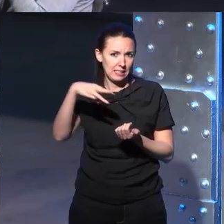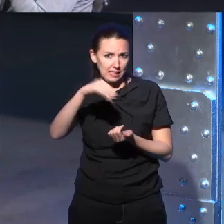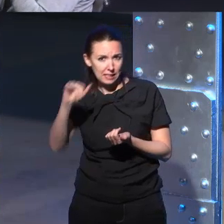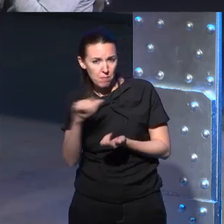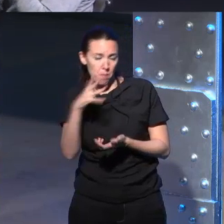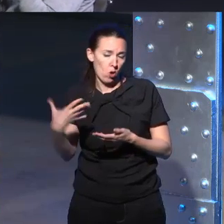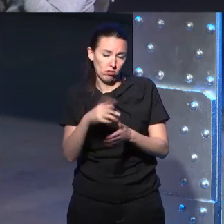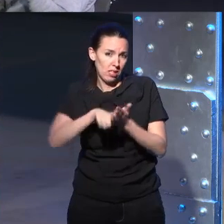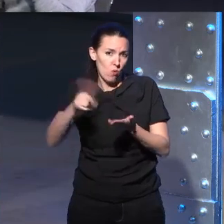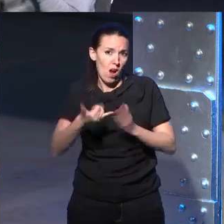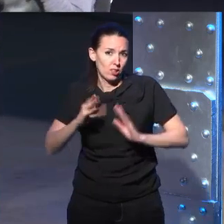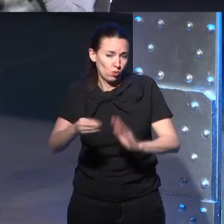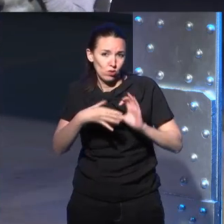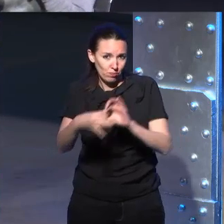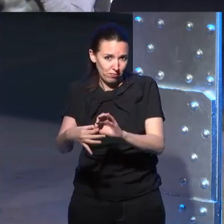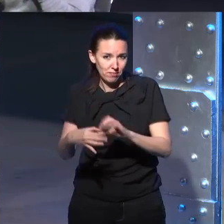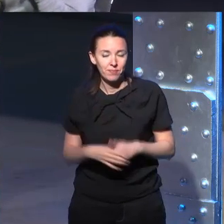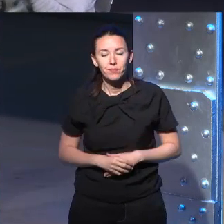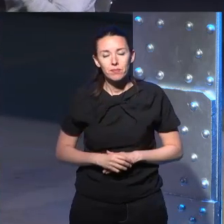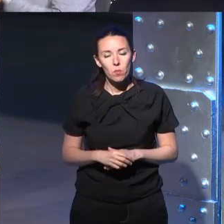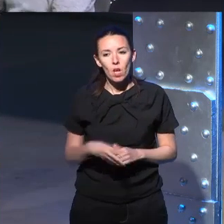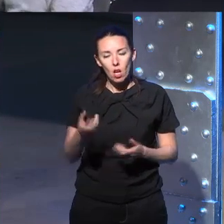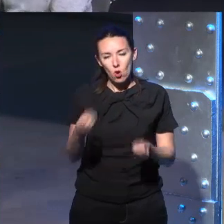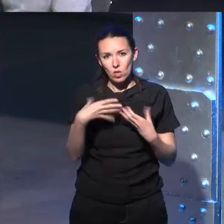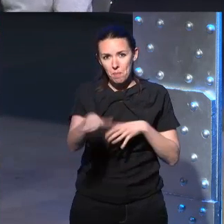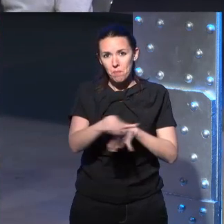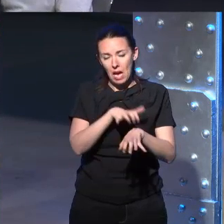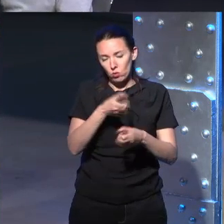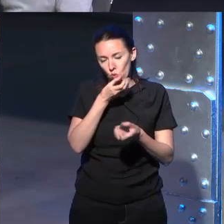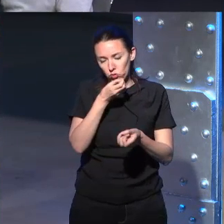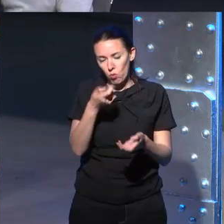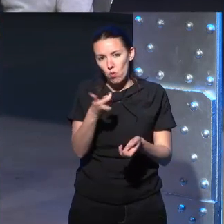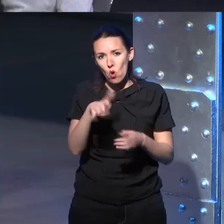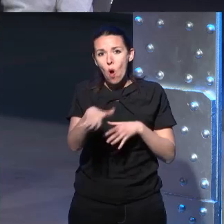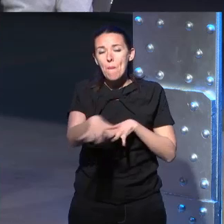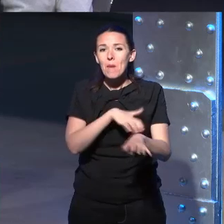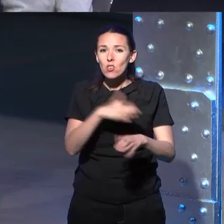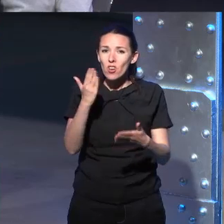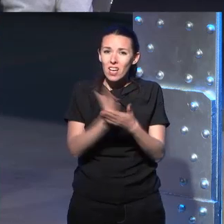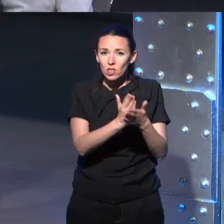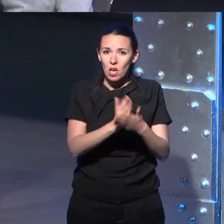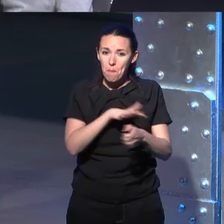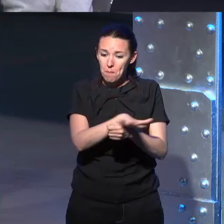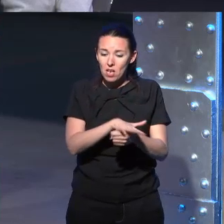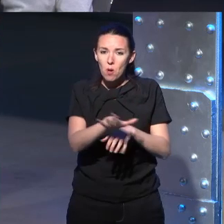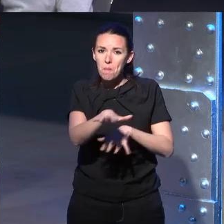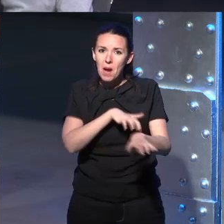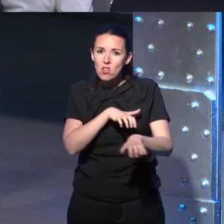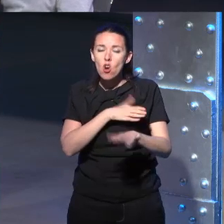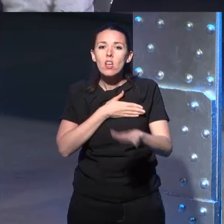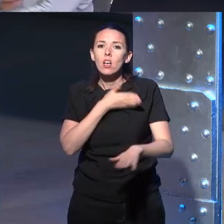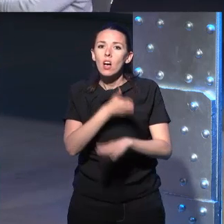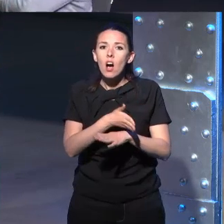Bueno, cuento un poco. La mayor parte de los que estudiábamos, vivíamos en el barrio, la gran mayoría iba a